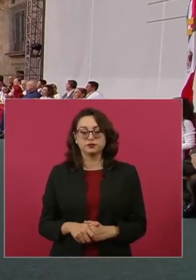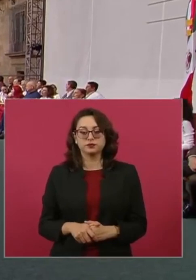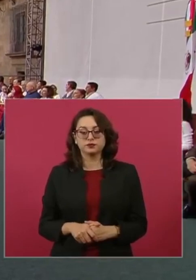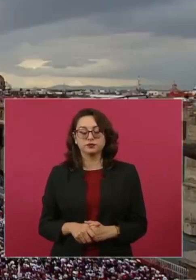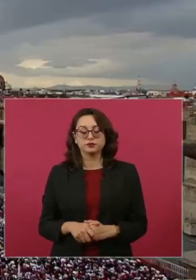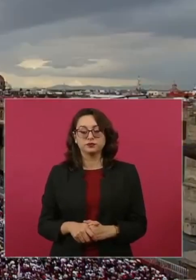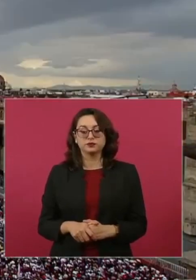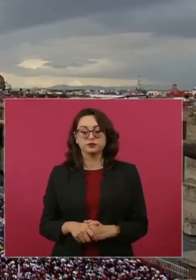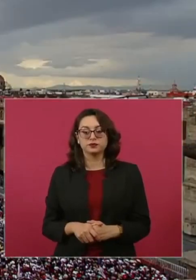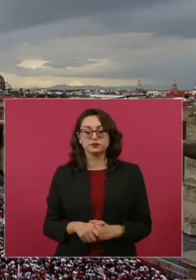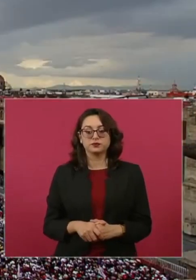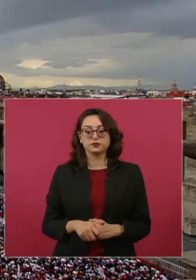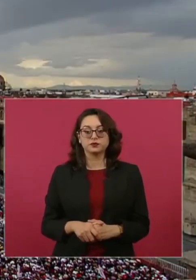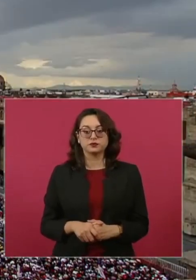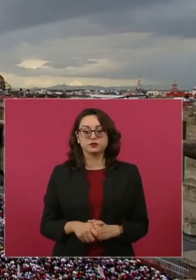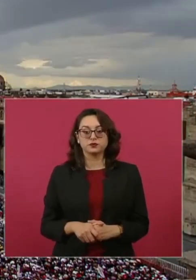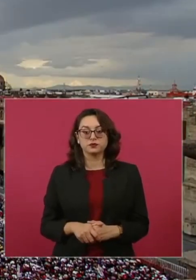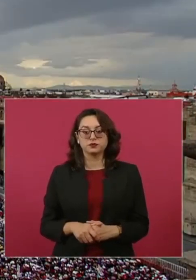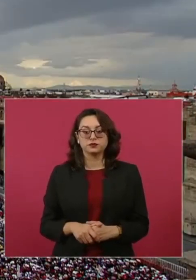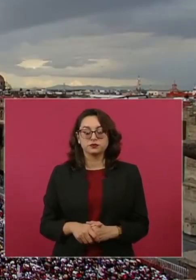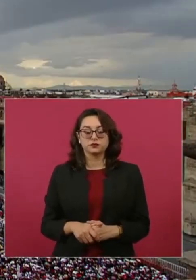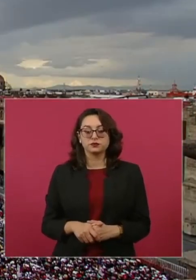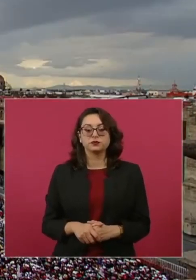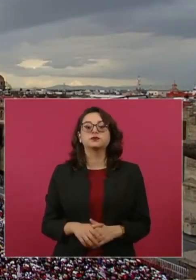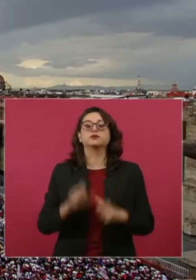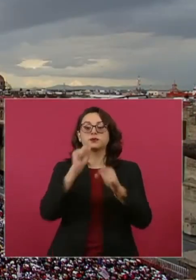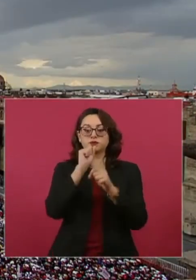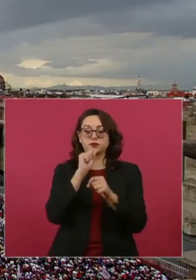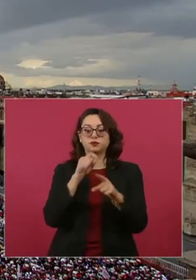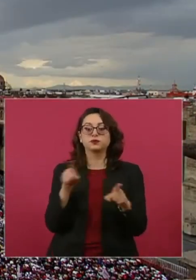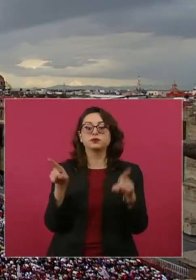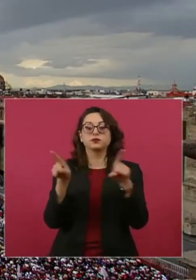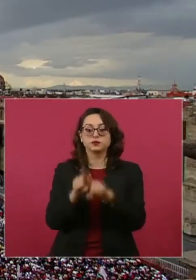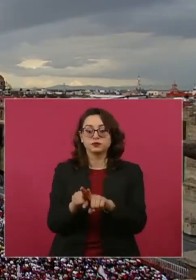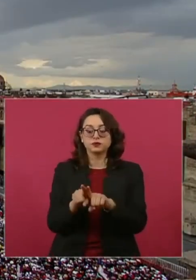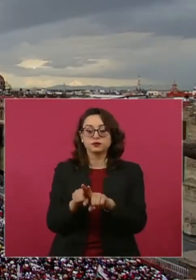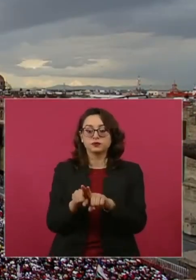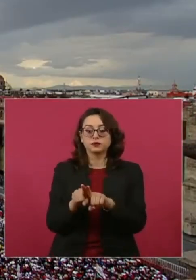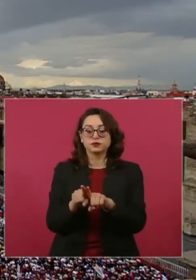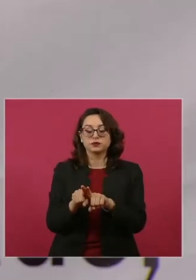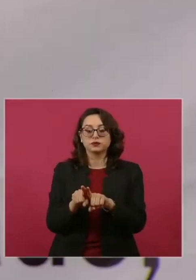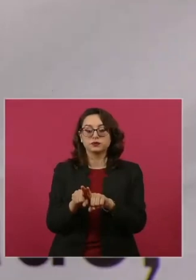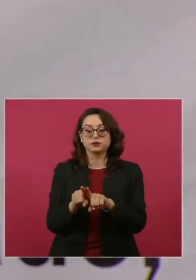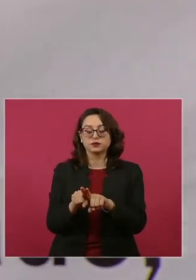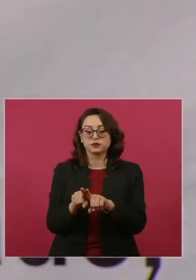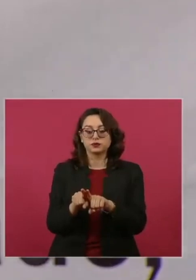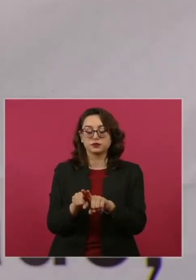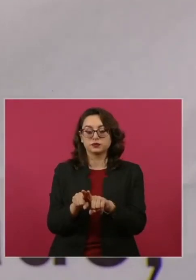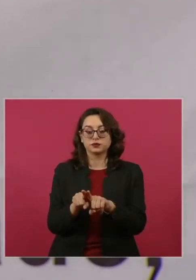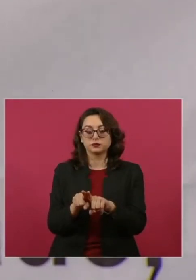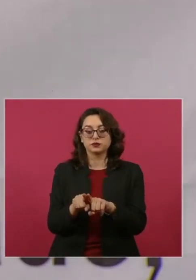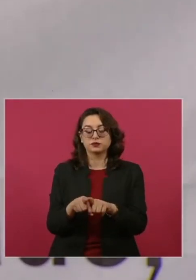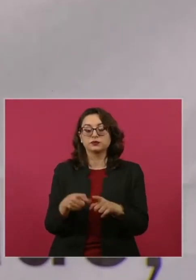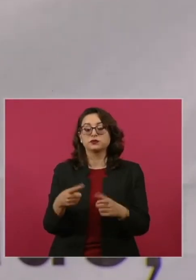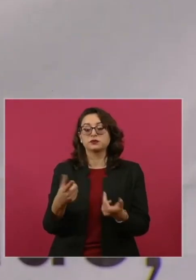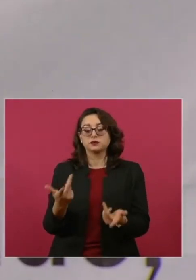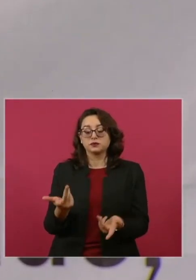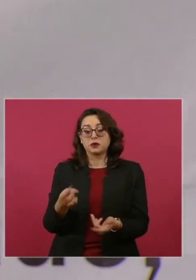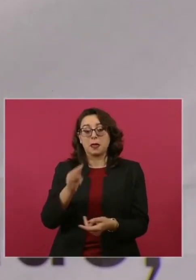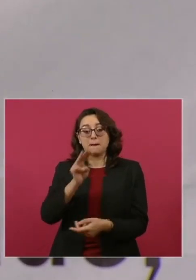everybody. No hemos dejado de entregar pensiones and we haven't a 240 mil hijas e